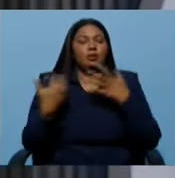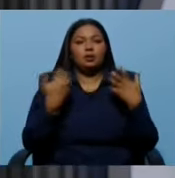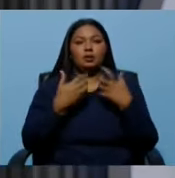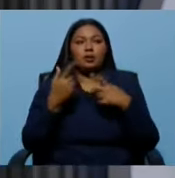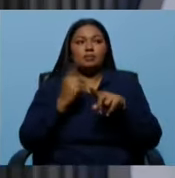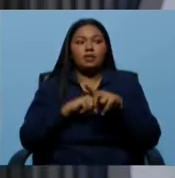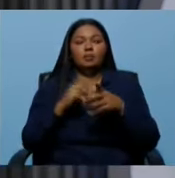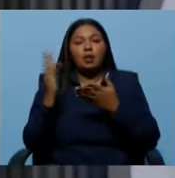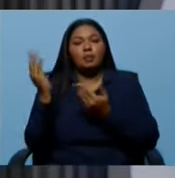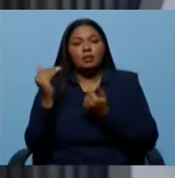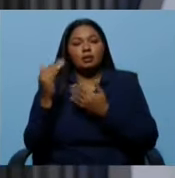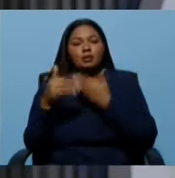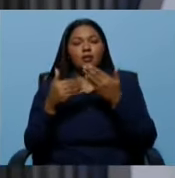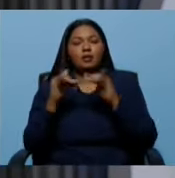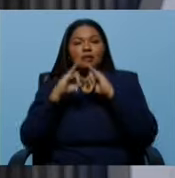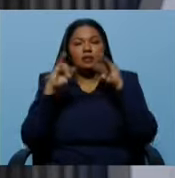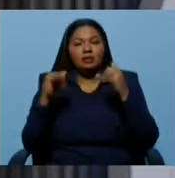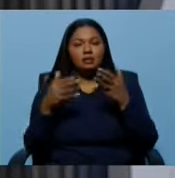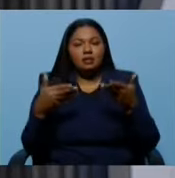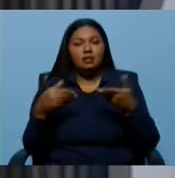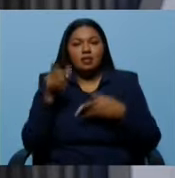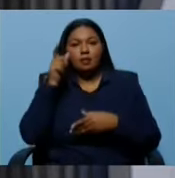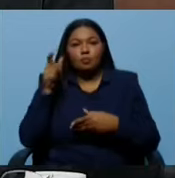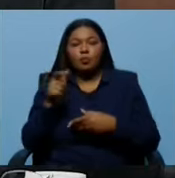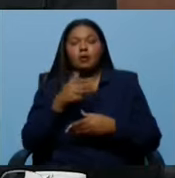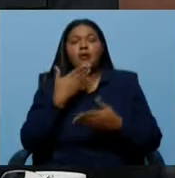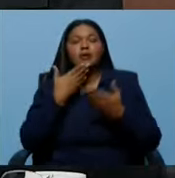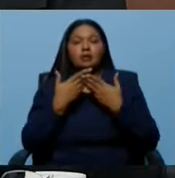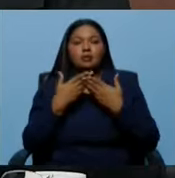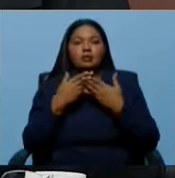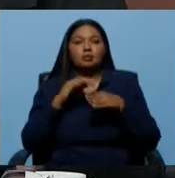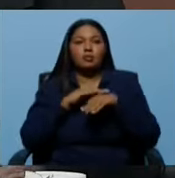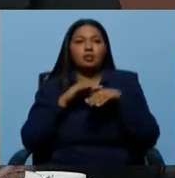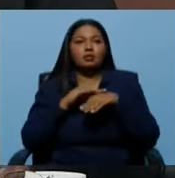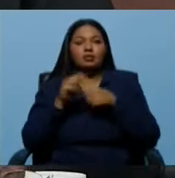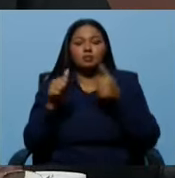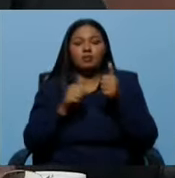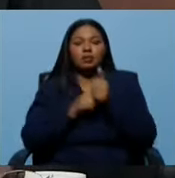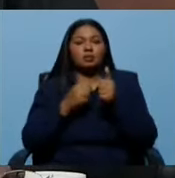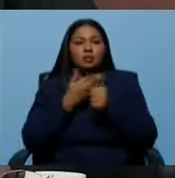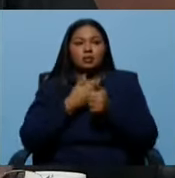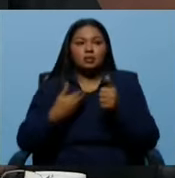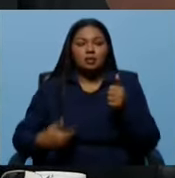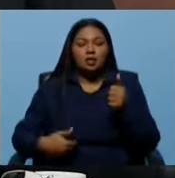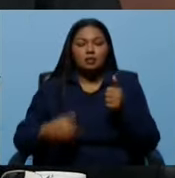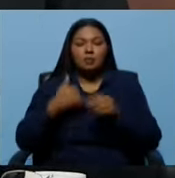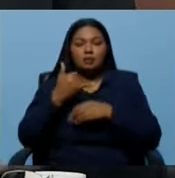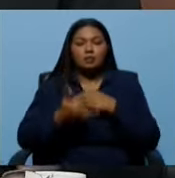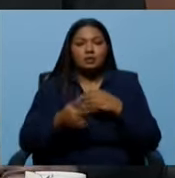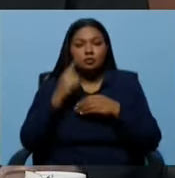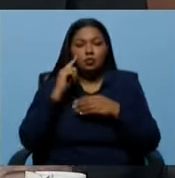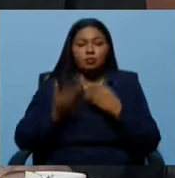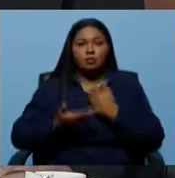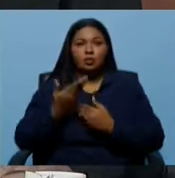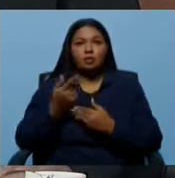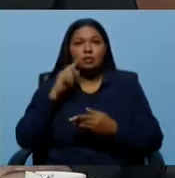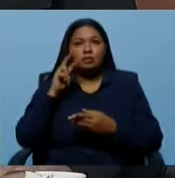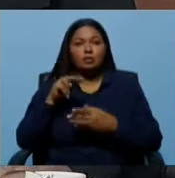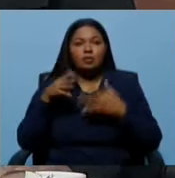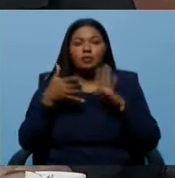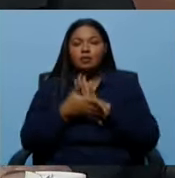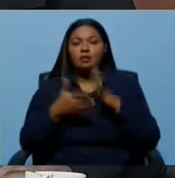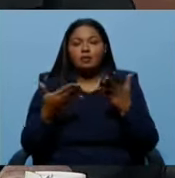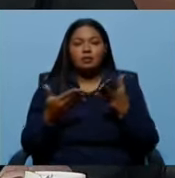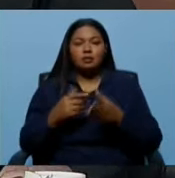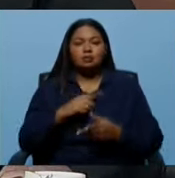de la esperanza y el tiempo de la felicidad de nuestro pueblo. Gracias, ministro. Vicepresidente Ricardo Menéndez, vicepresidente de Planificación. Bien importante entonces lo que tiene que ver